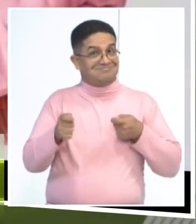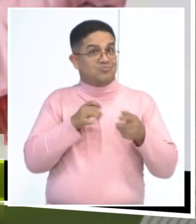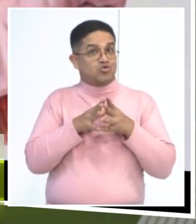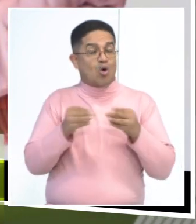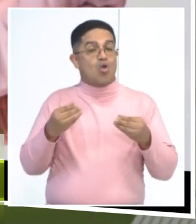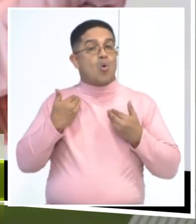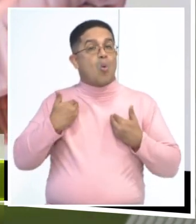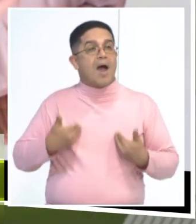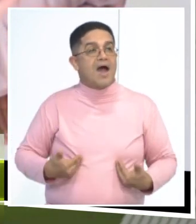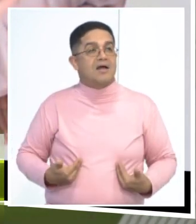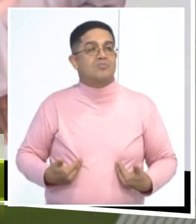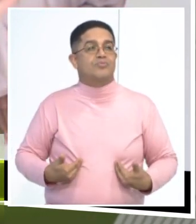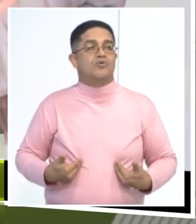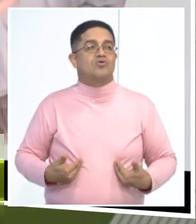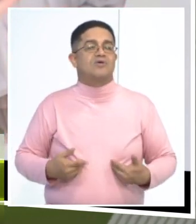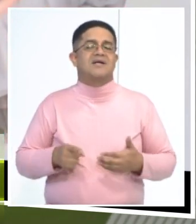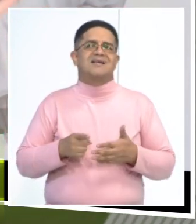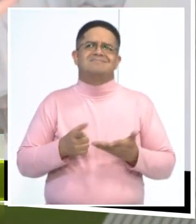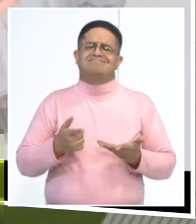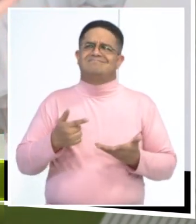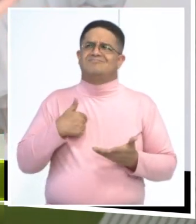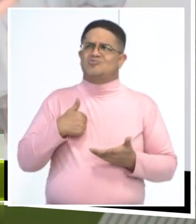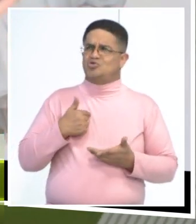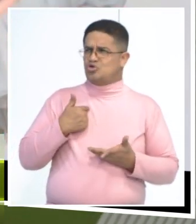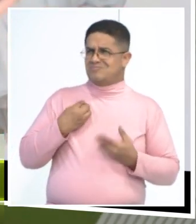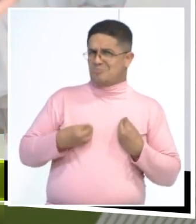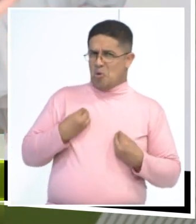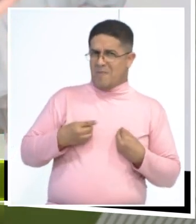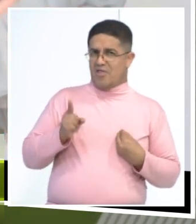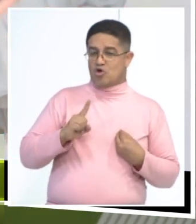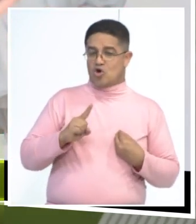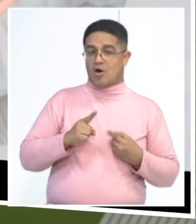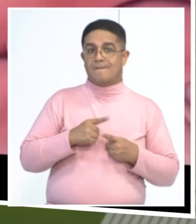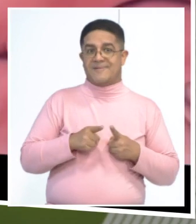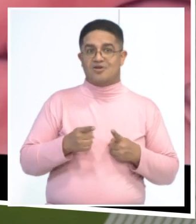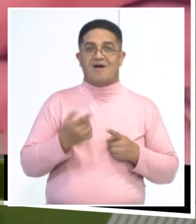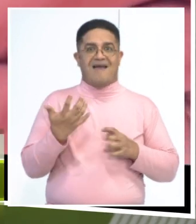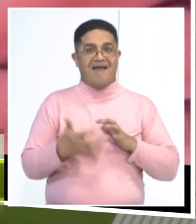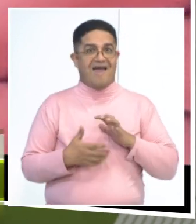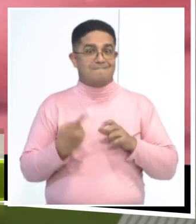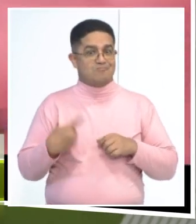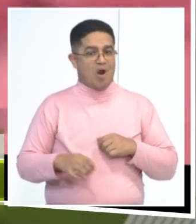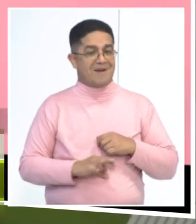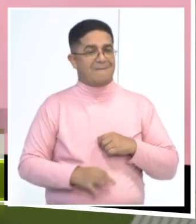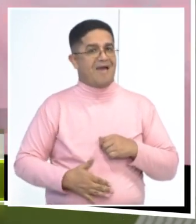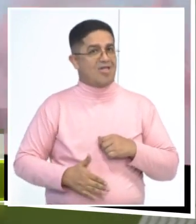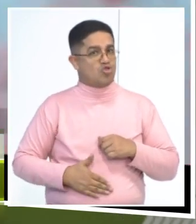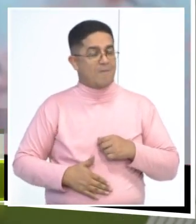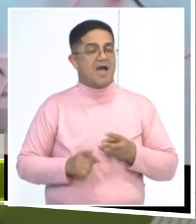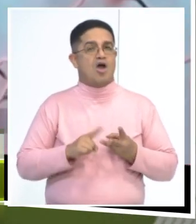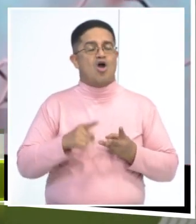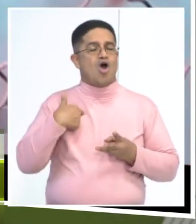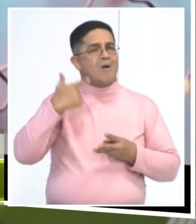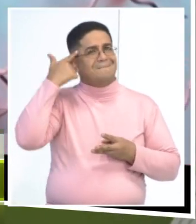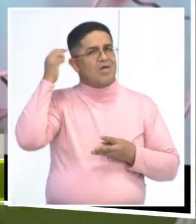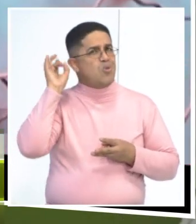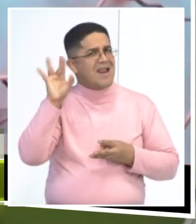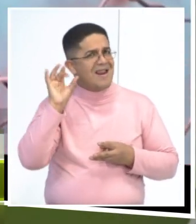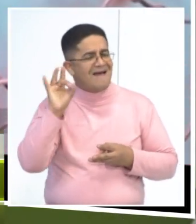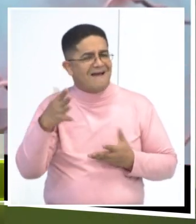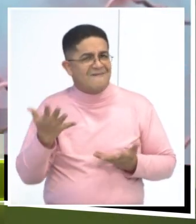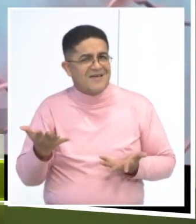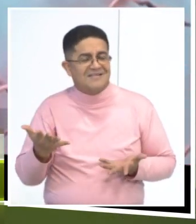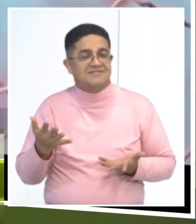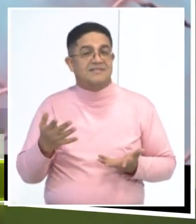muchas veces vas a decir, no, pero es que a mí yo no soy ansiosa, pero sufro de gastritis, yo no soy ansiosa, pero sufro de migrañas. ¿Sabes?